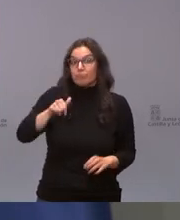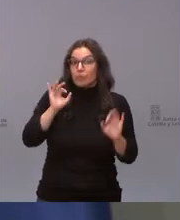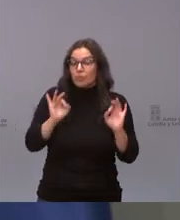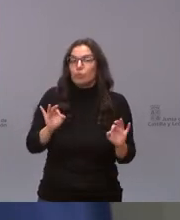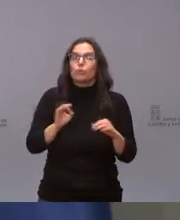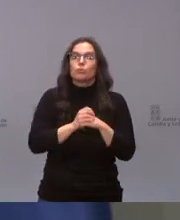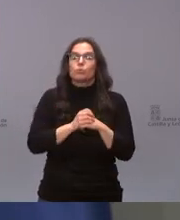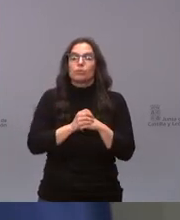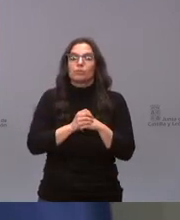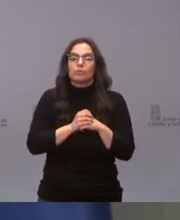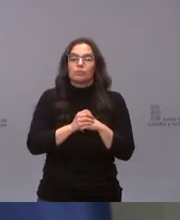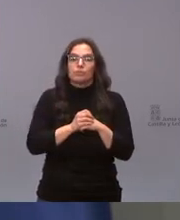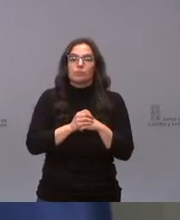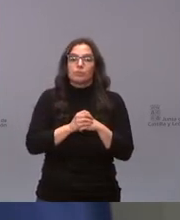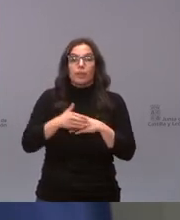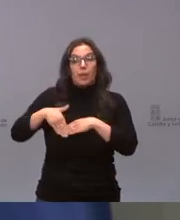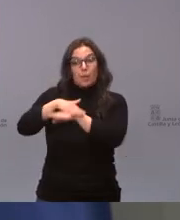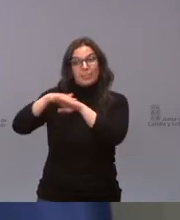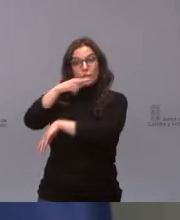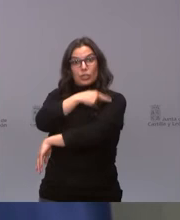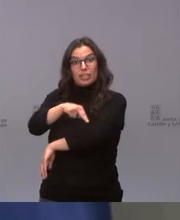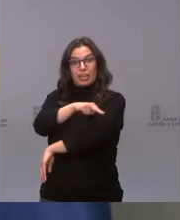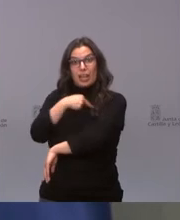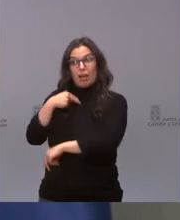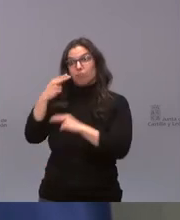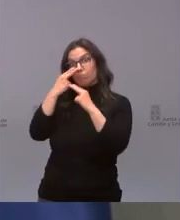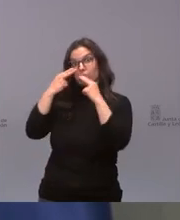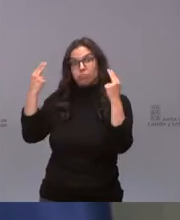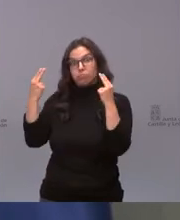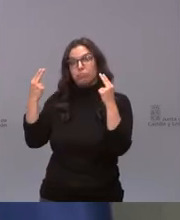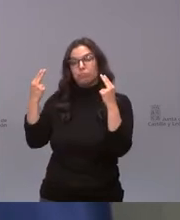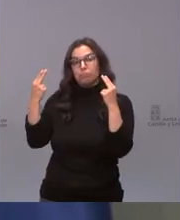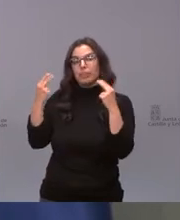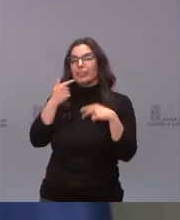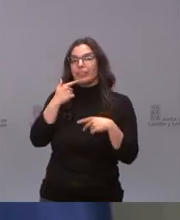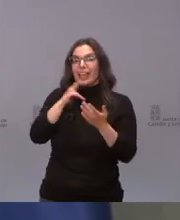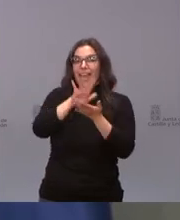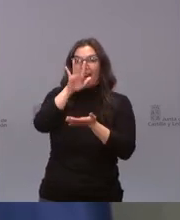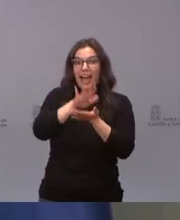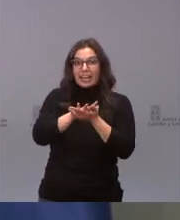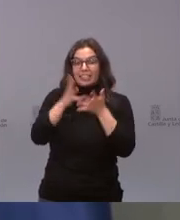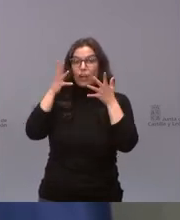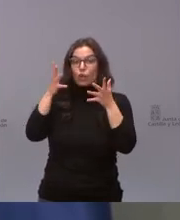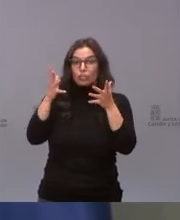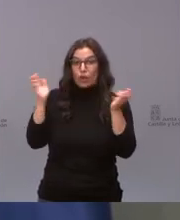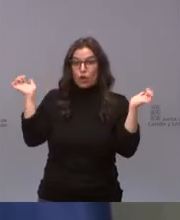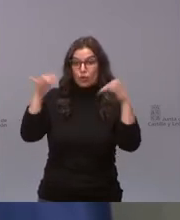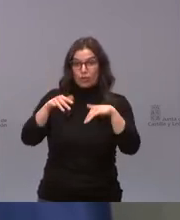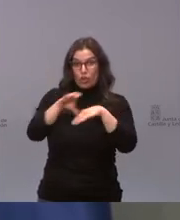la negativa del Ministerio de Sanidad a publicar las actas de los consejos interterritoriales.